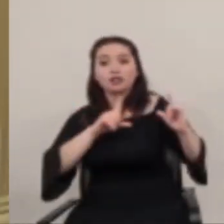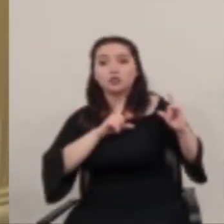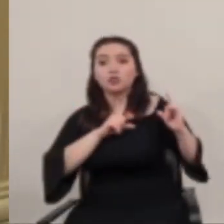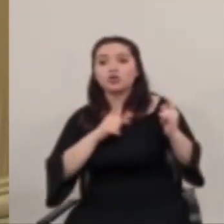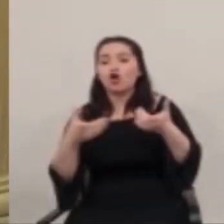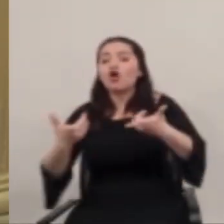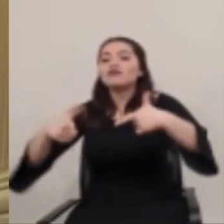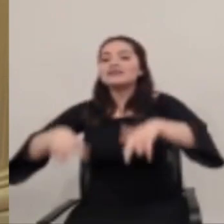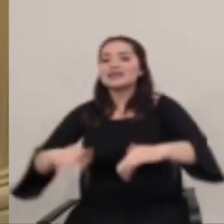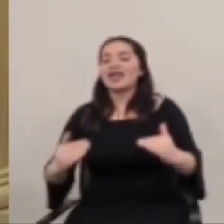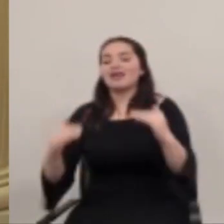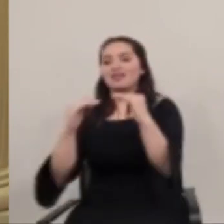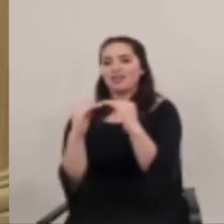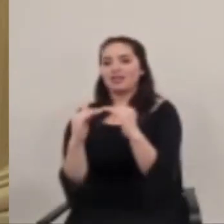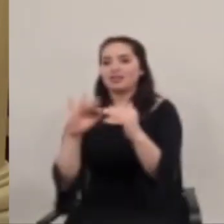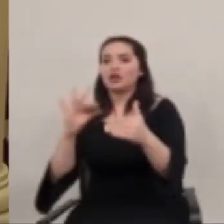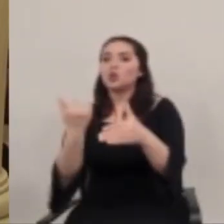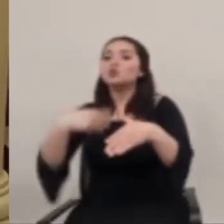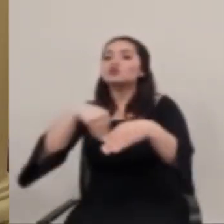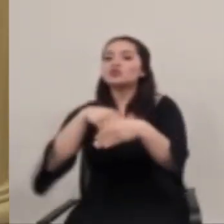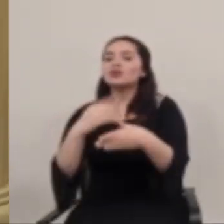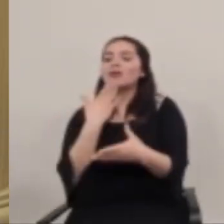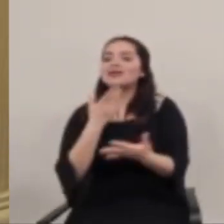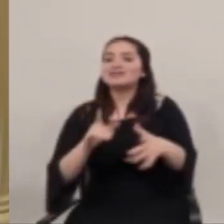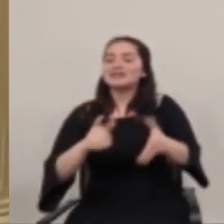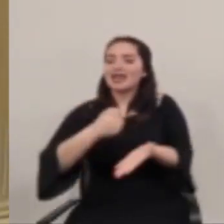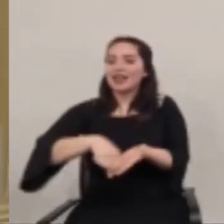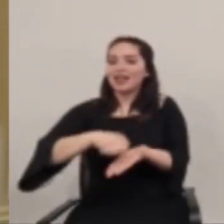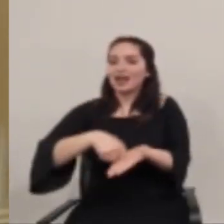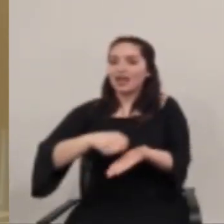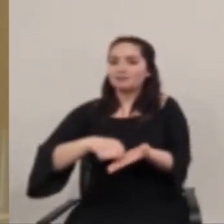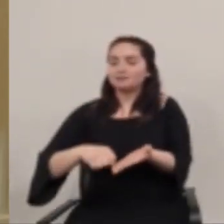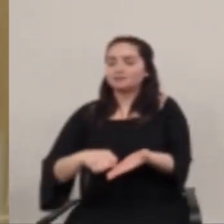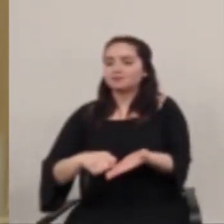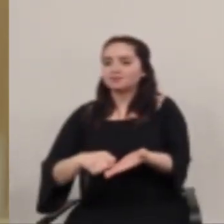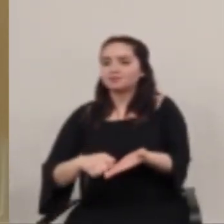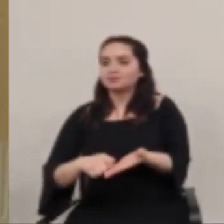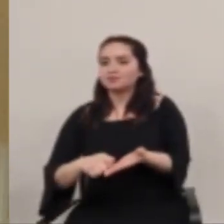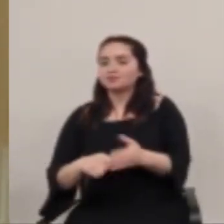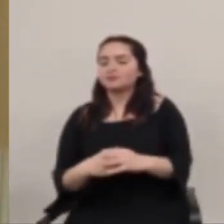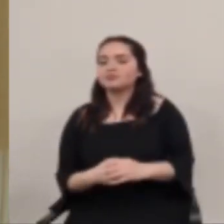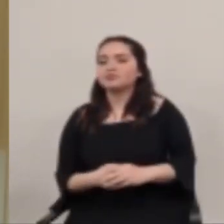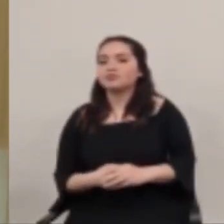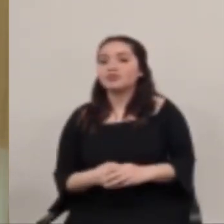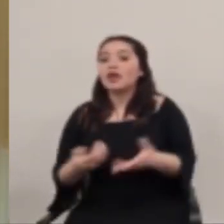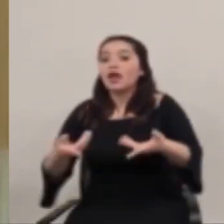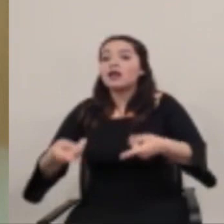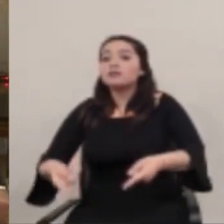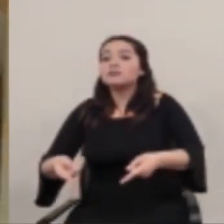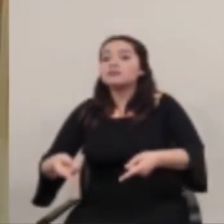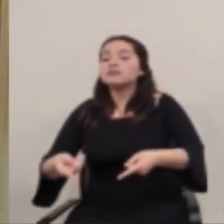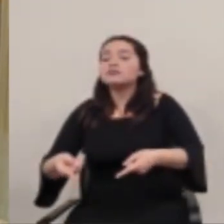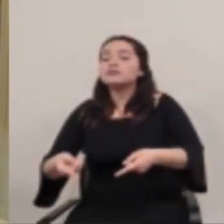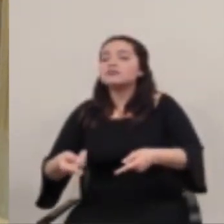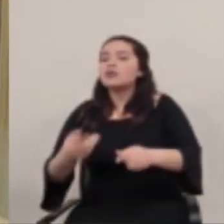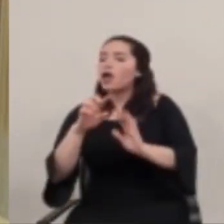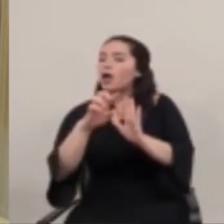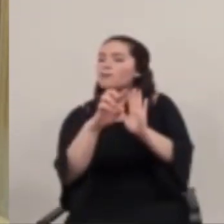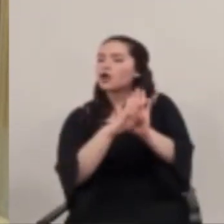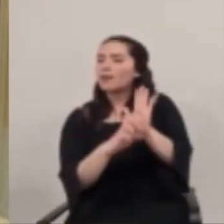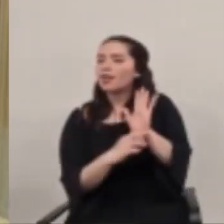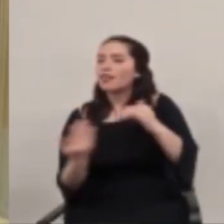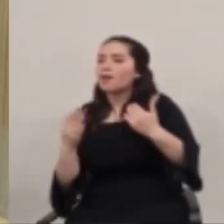e Inclusión y la Secretaría de Inclusión y Diversidad Funcional de la FESH, y en la cual participaron el Programa de Apoyo a